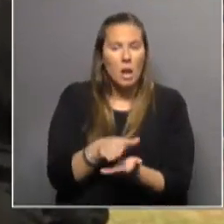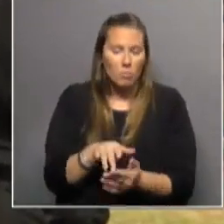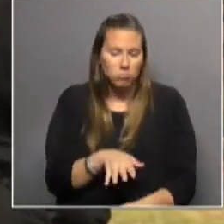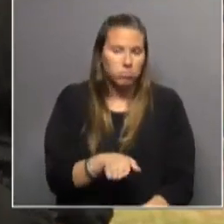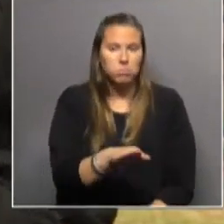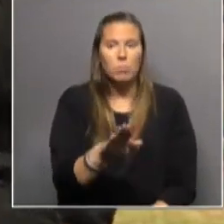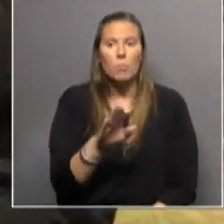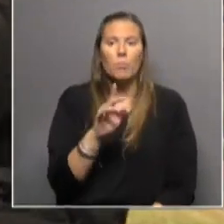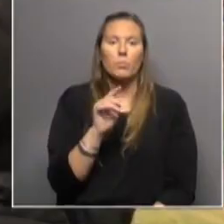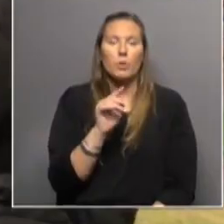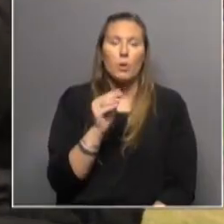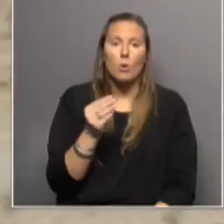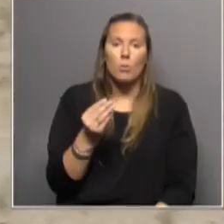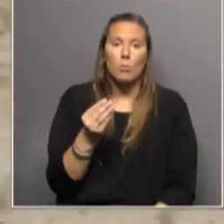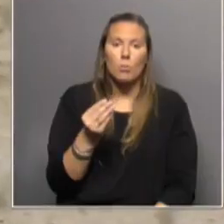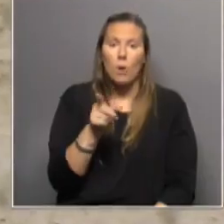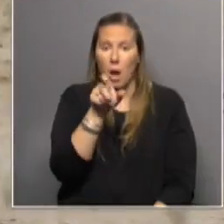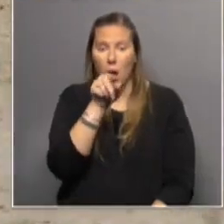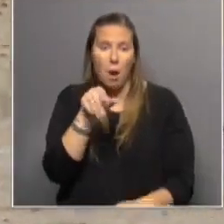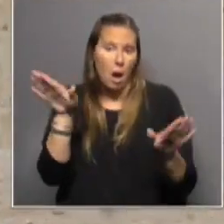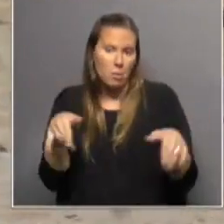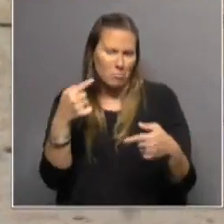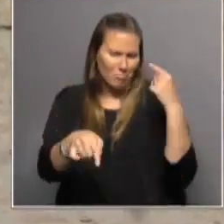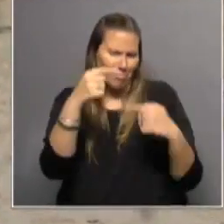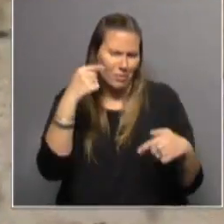podés ver muchas especies de aves.